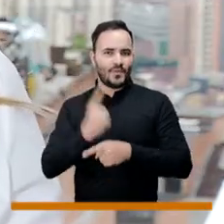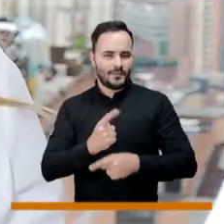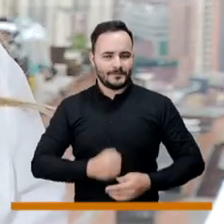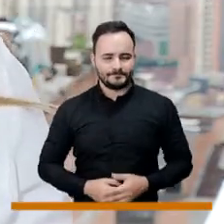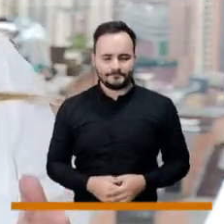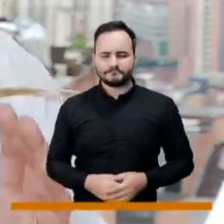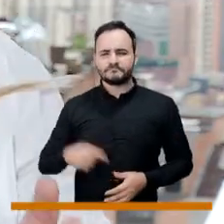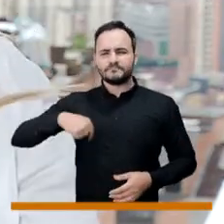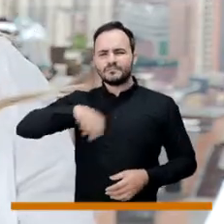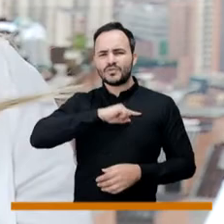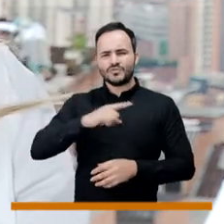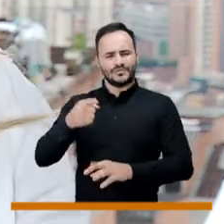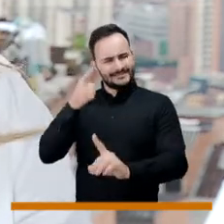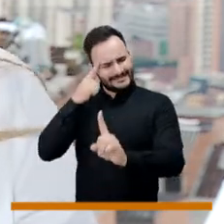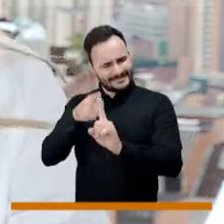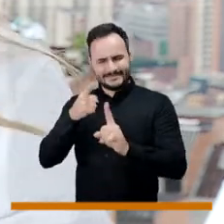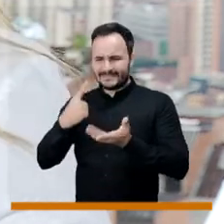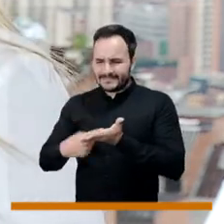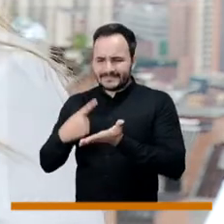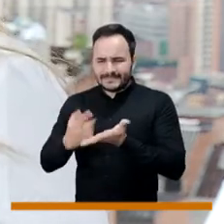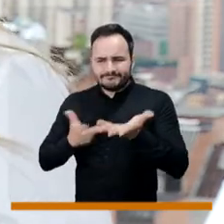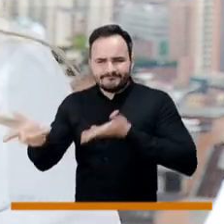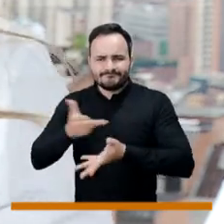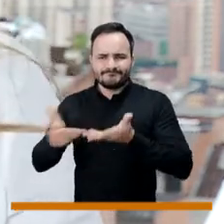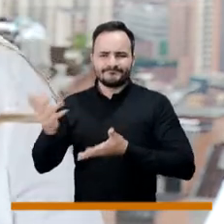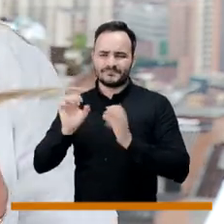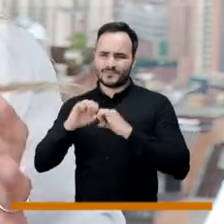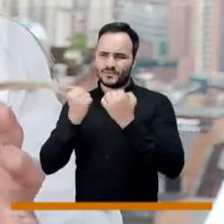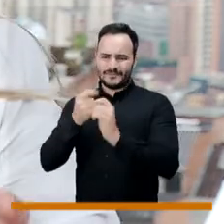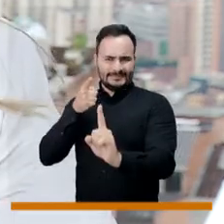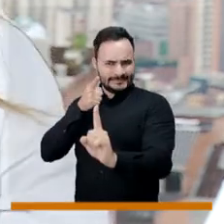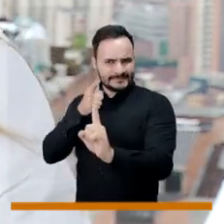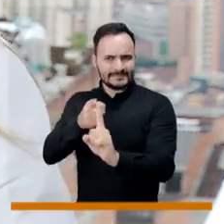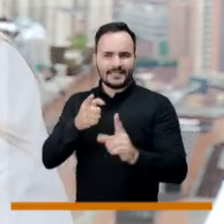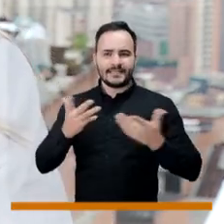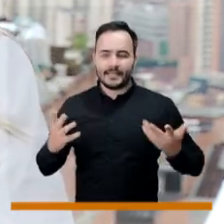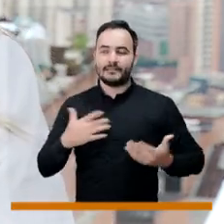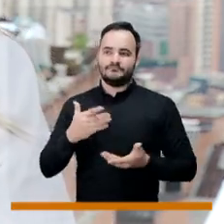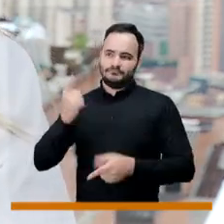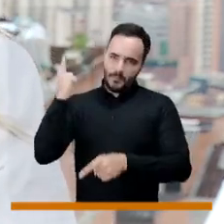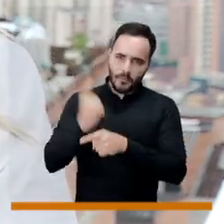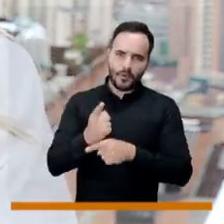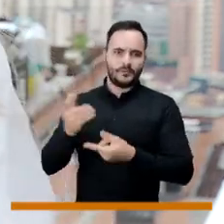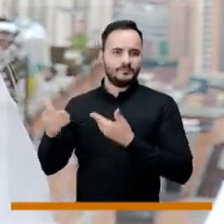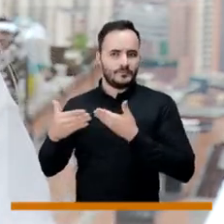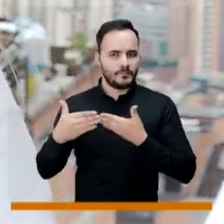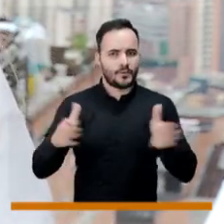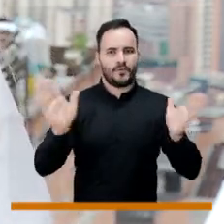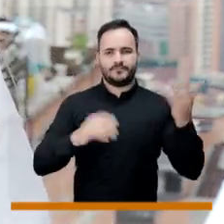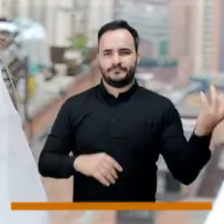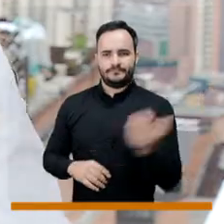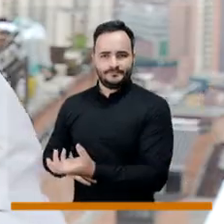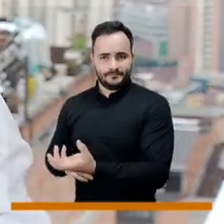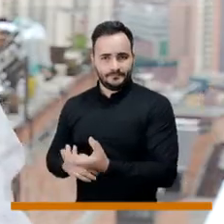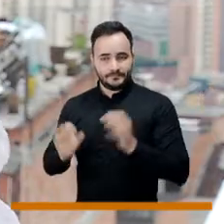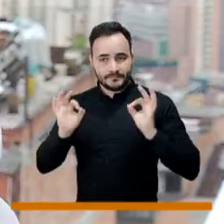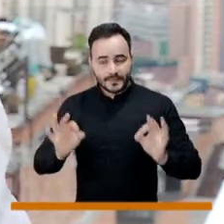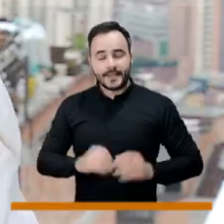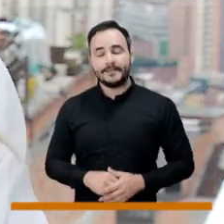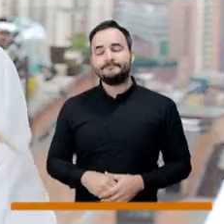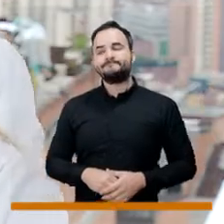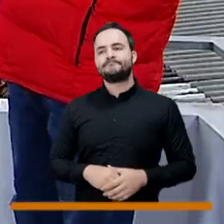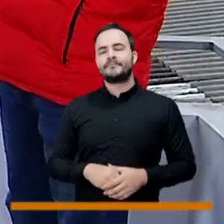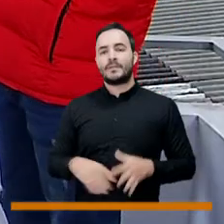pues en unos puntos fundamentales la obra sea entregada que posteriormente puedes soñar